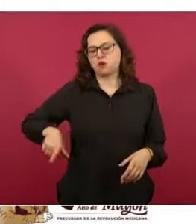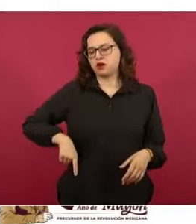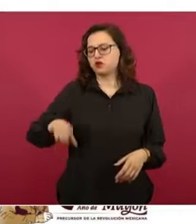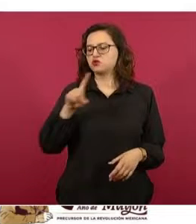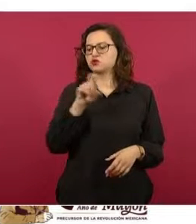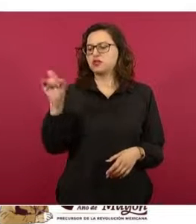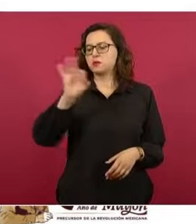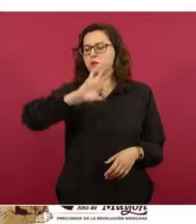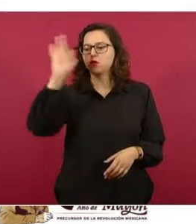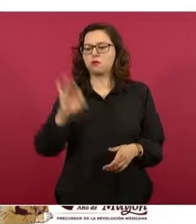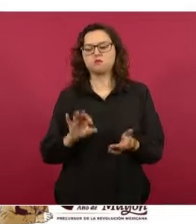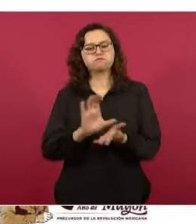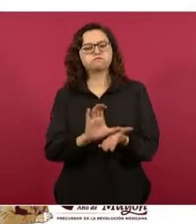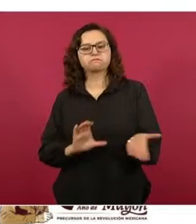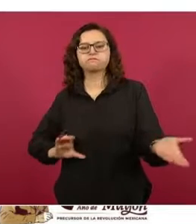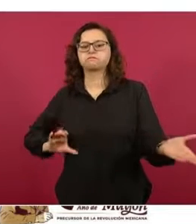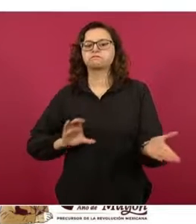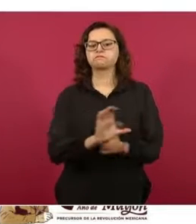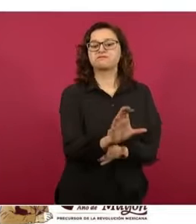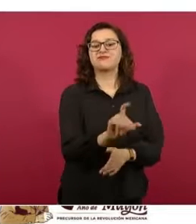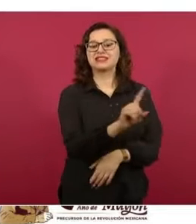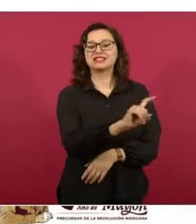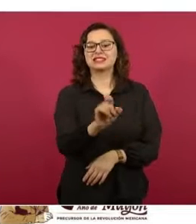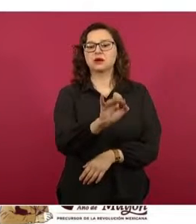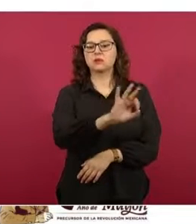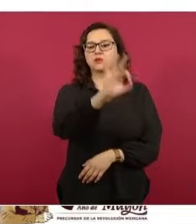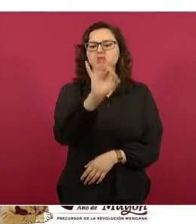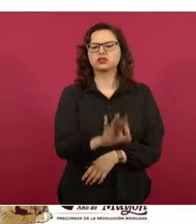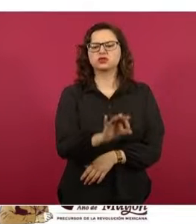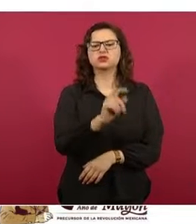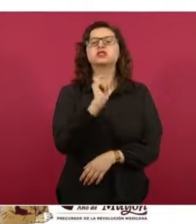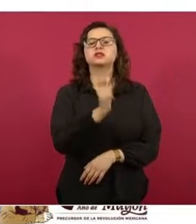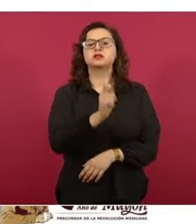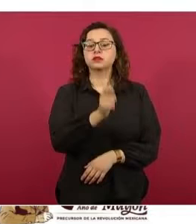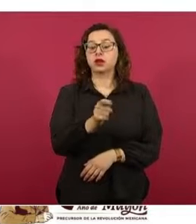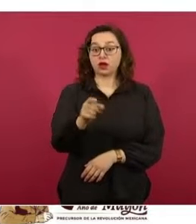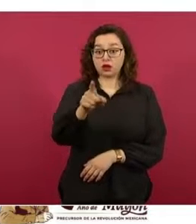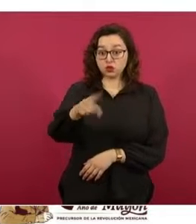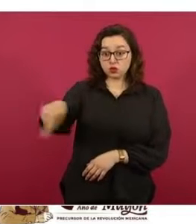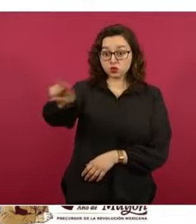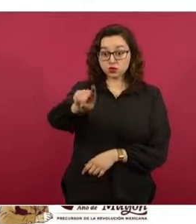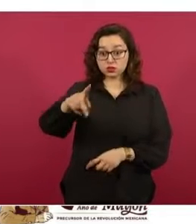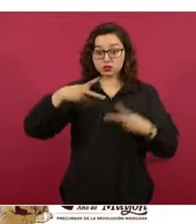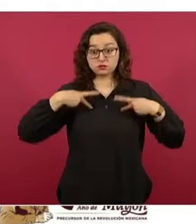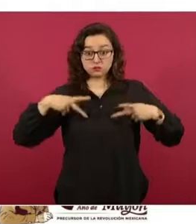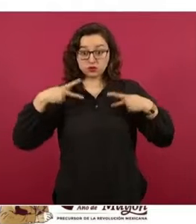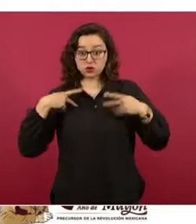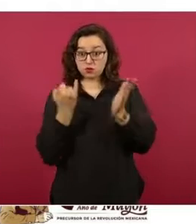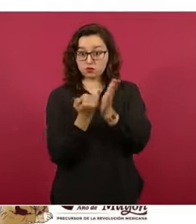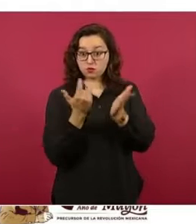paga el IEPS, un subsidio fiscal del 100% al IEPS también esta semana.